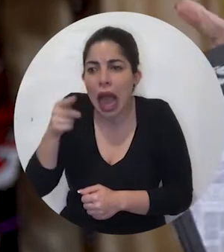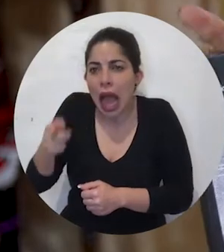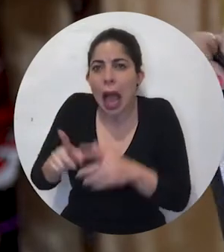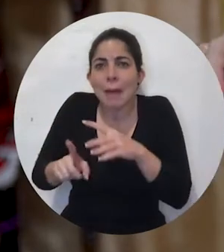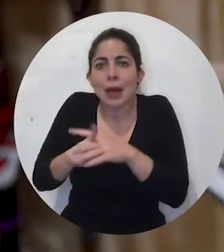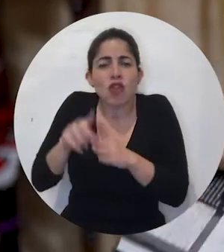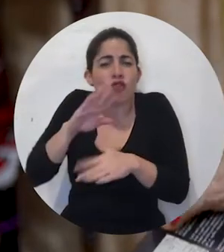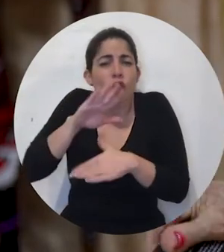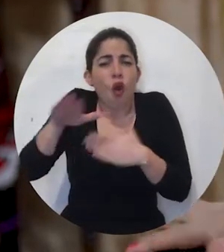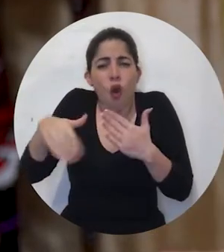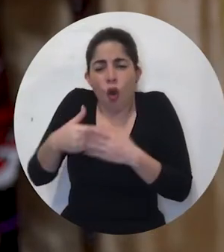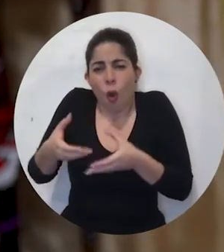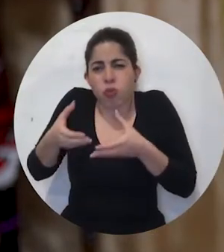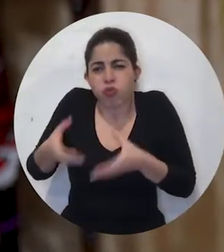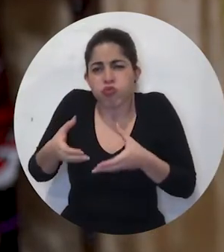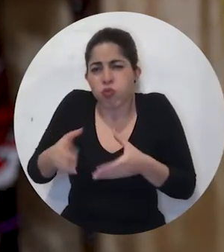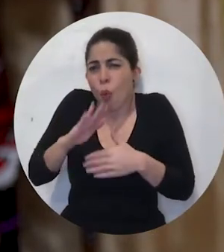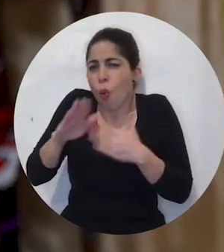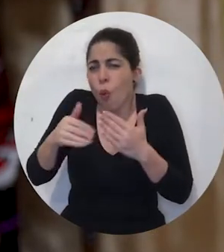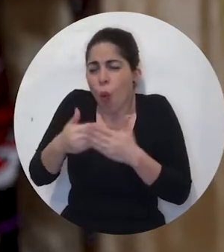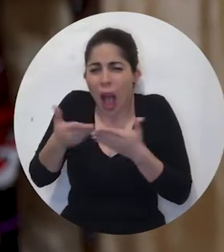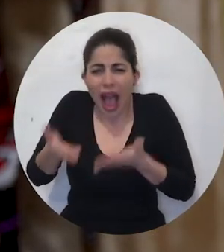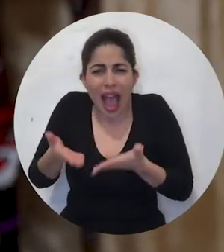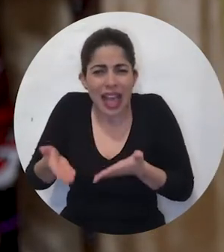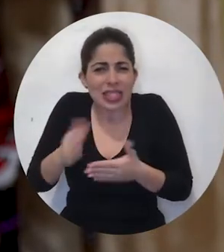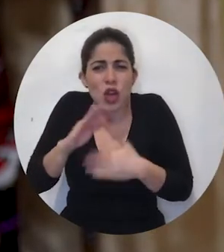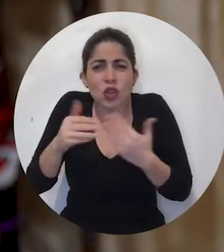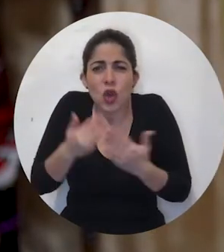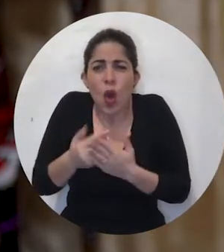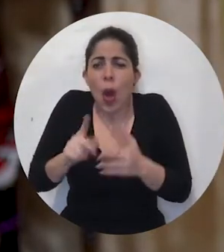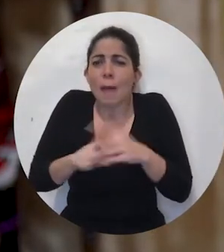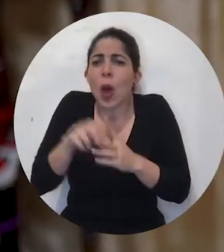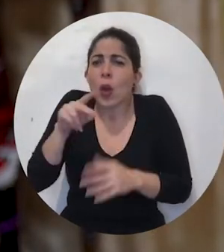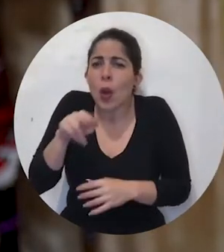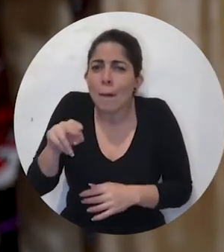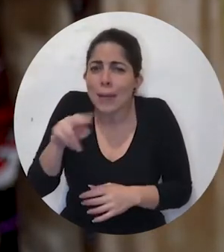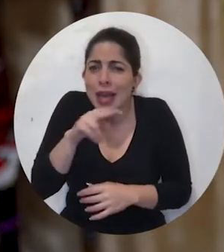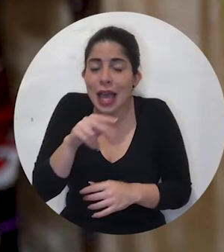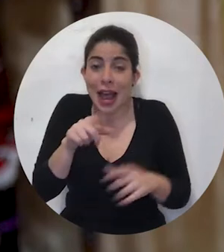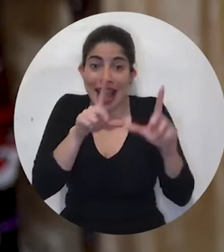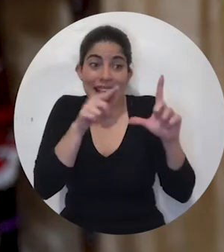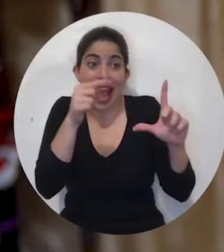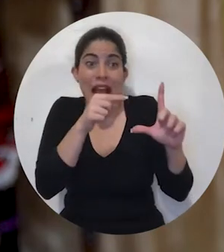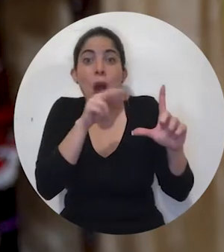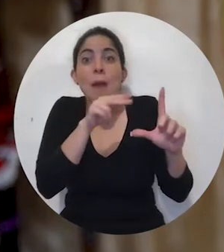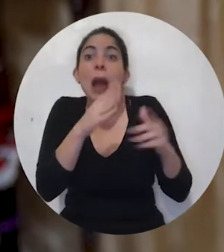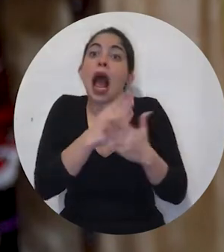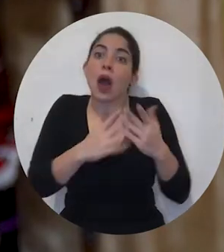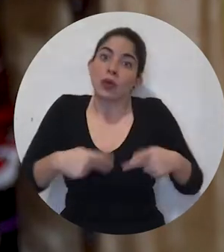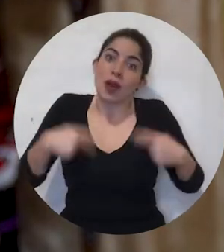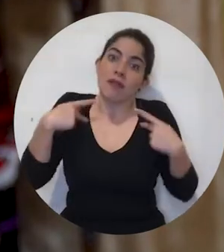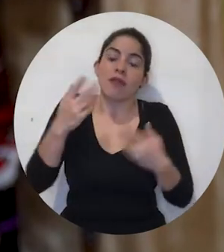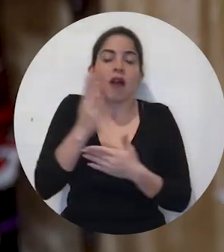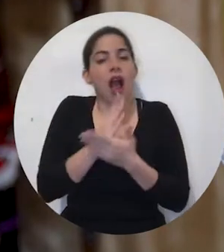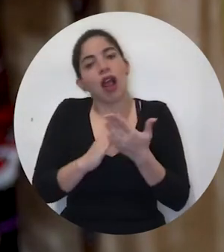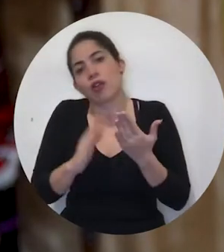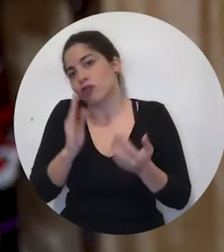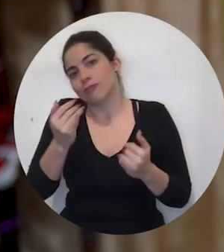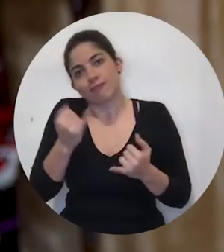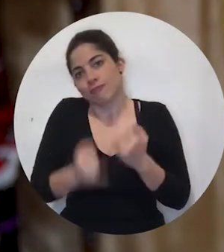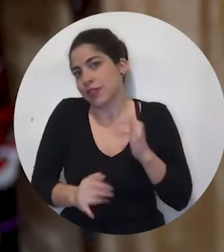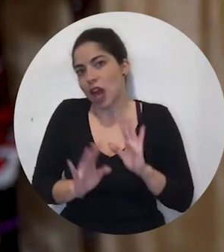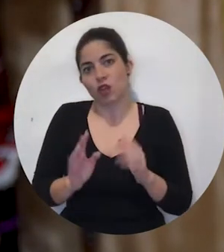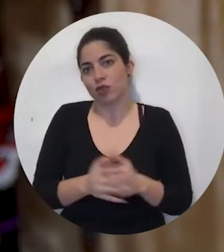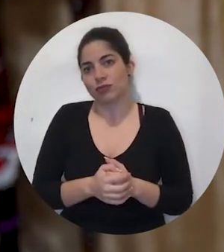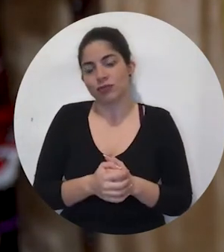Pepe. Aquí viene y tengo todo. Aquí estoy con compañeros. Que aquí